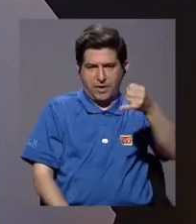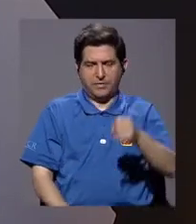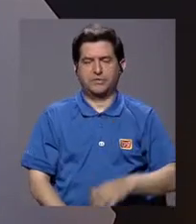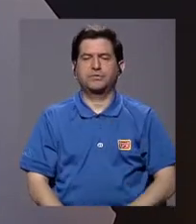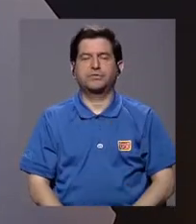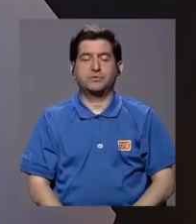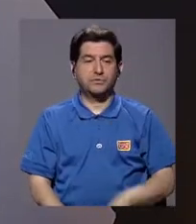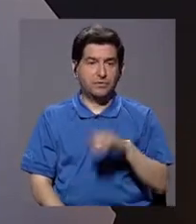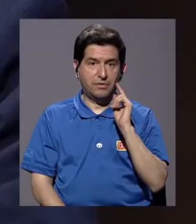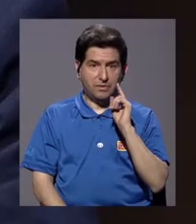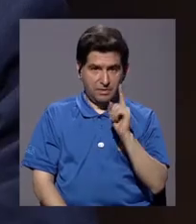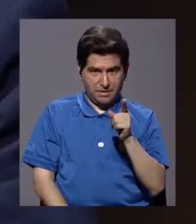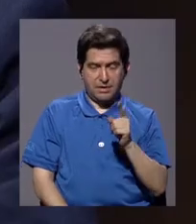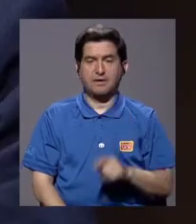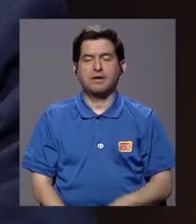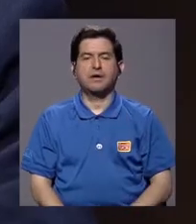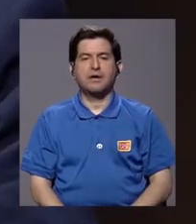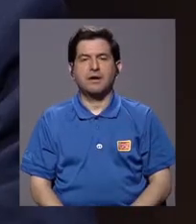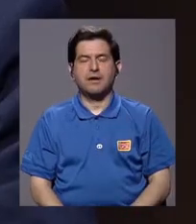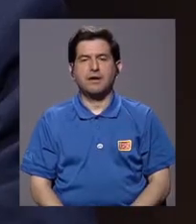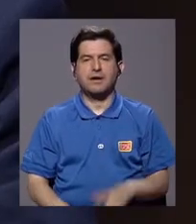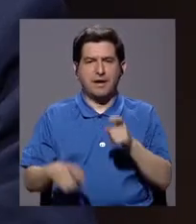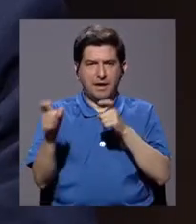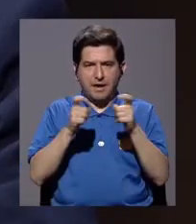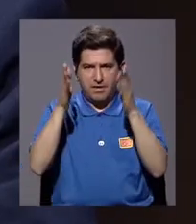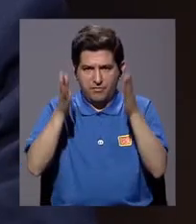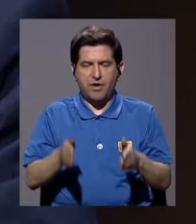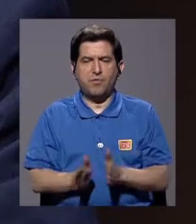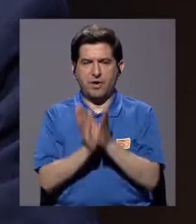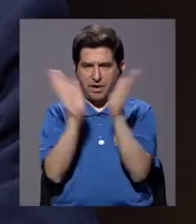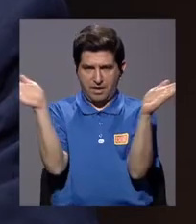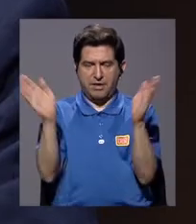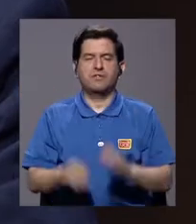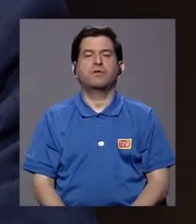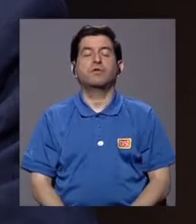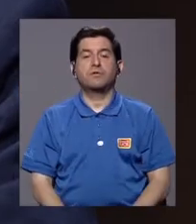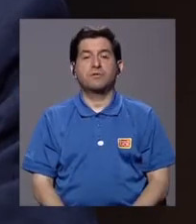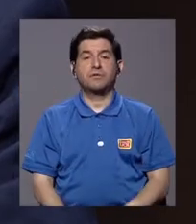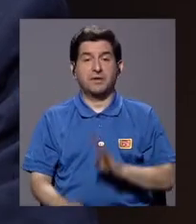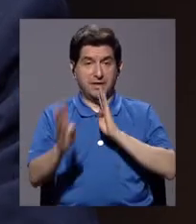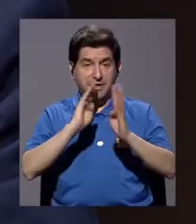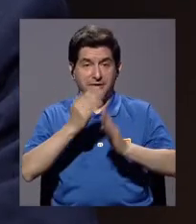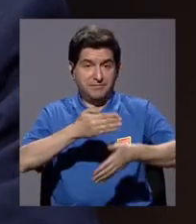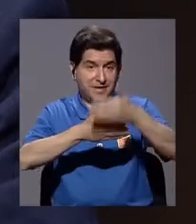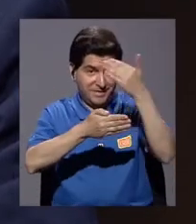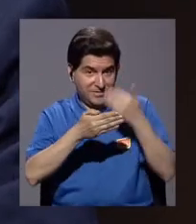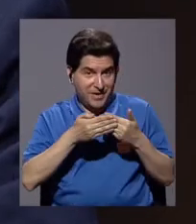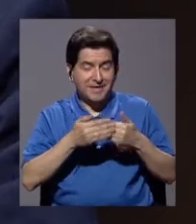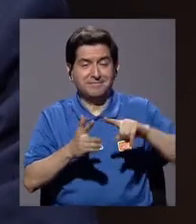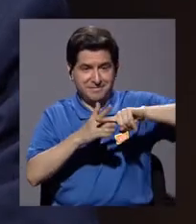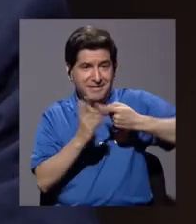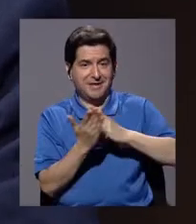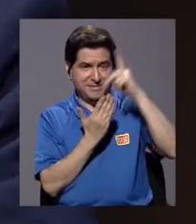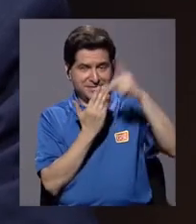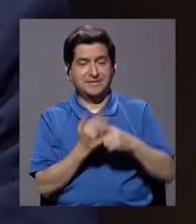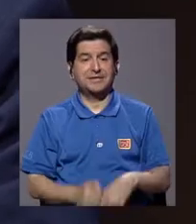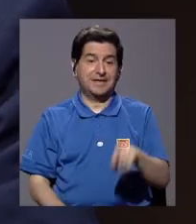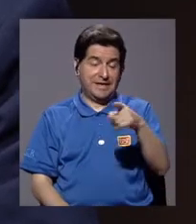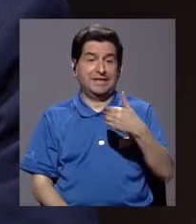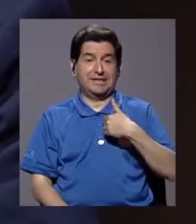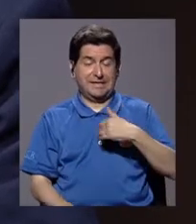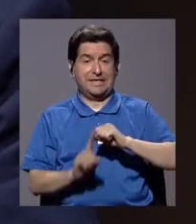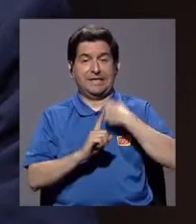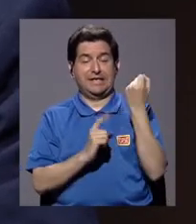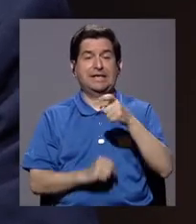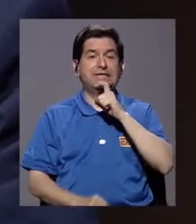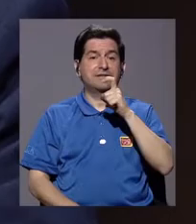Roberto Jiménez, quien es el regulador general y el que recibe, como estábamos conversando antes de iniciar el programa, la